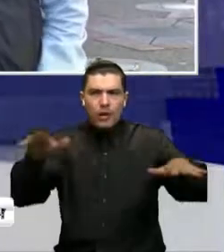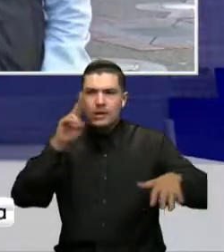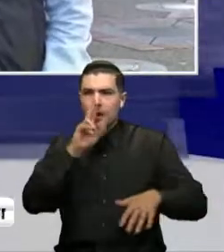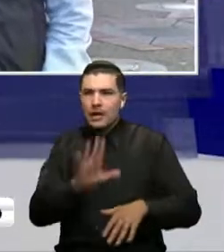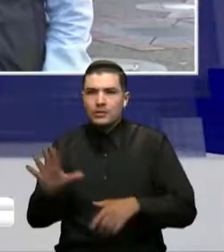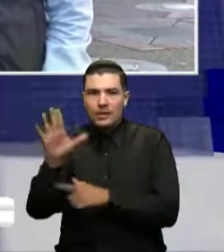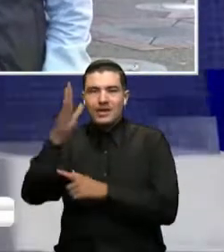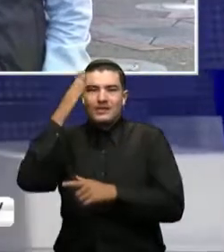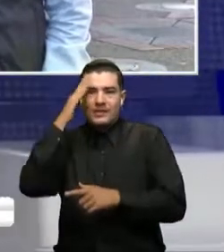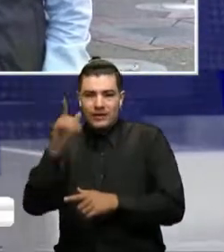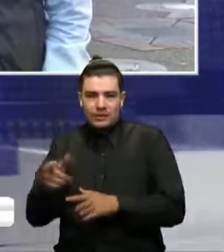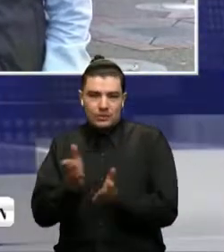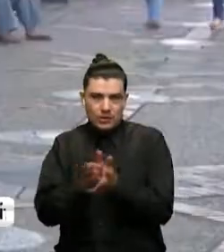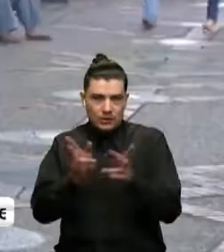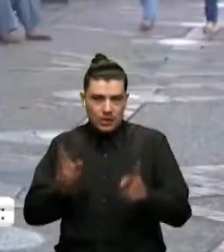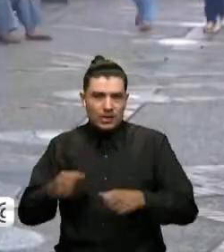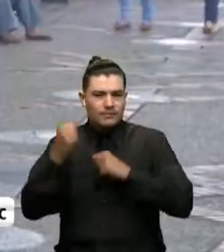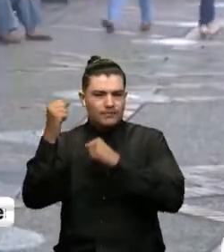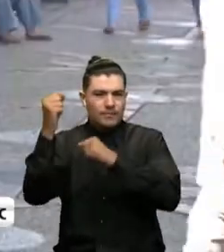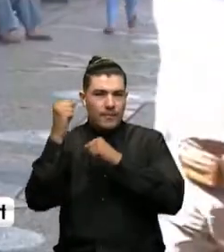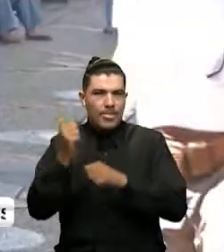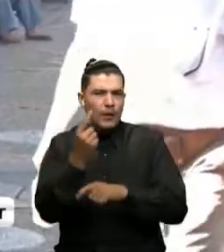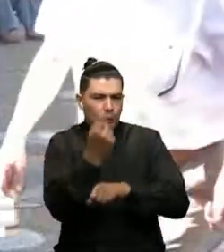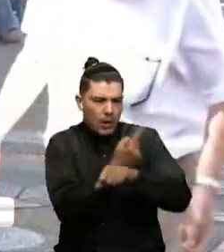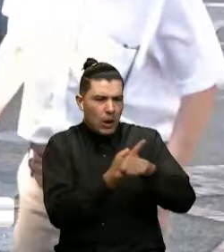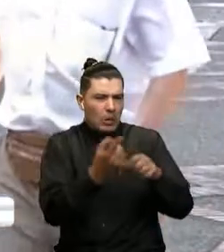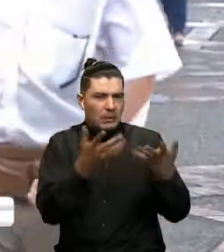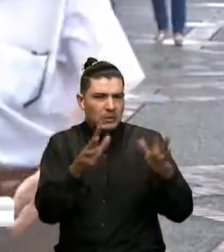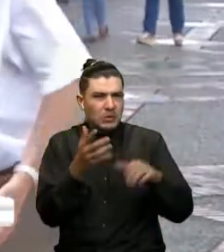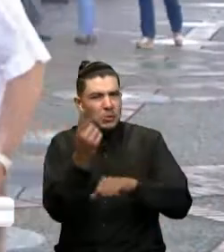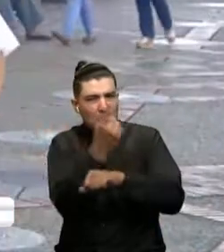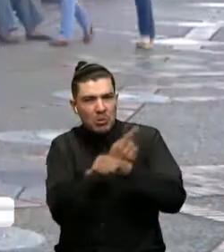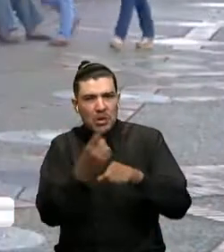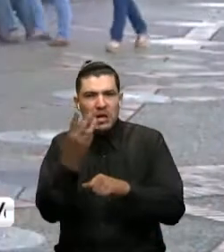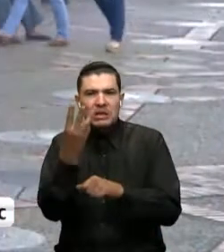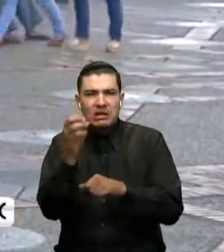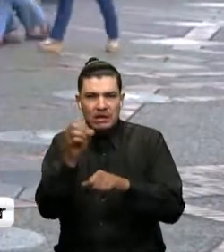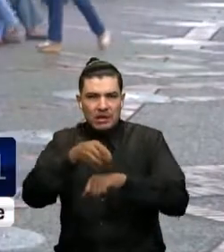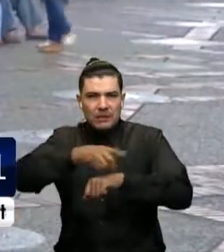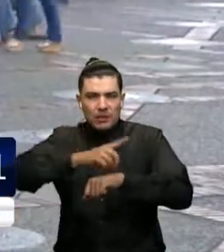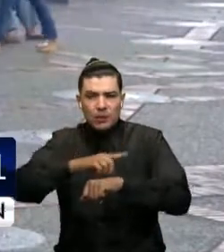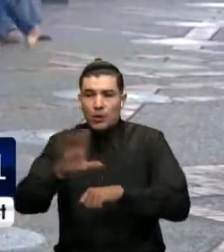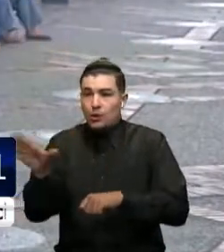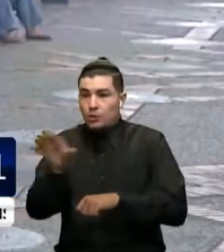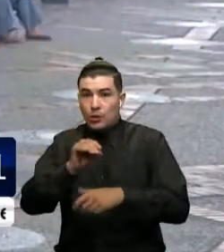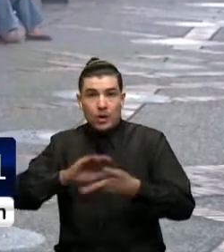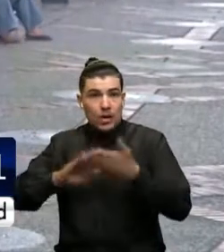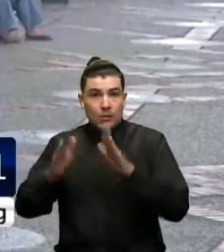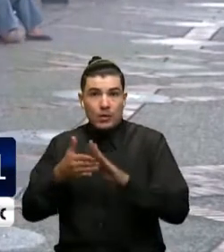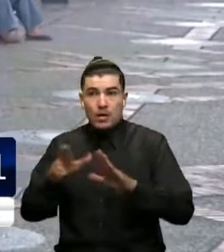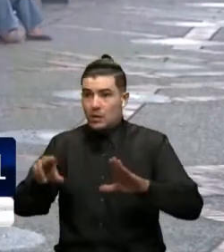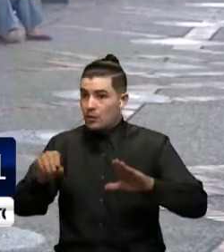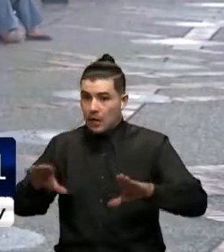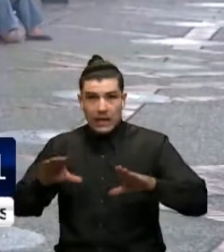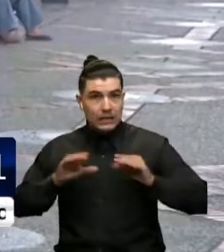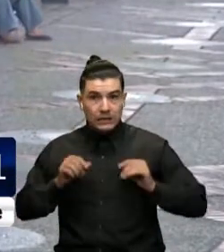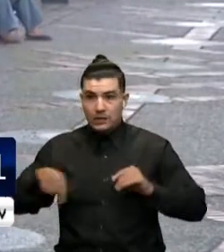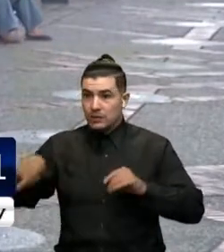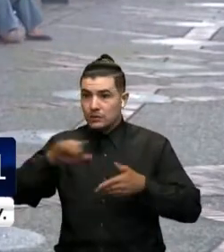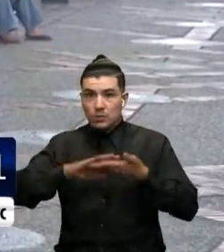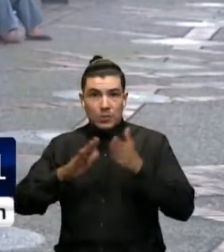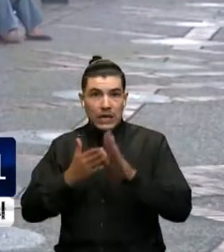buenas tardes pues de la toma duró aproximadamente una hora hora y media el rechazo fue total por parte de la comunidad católica